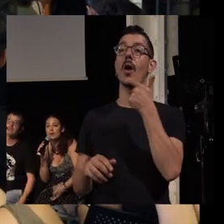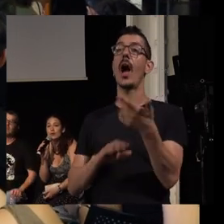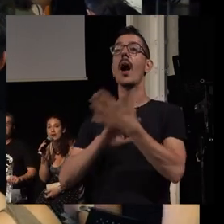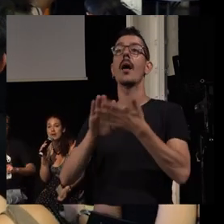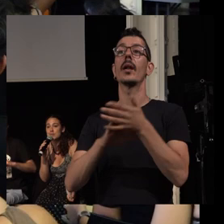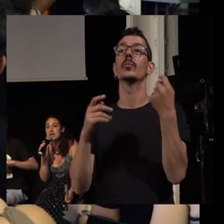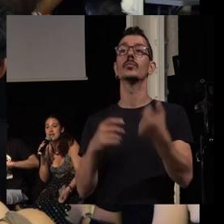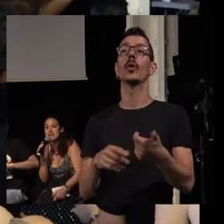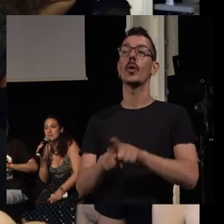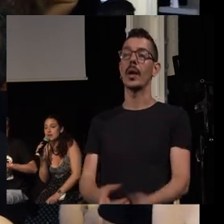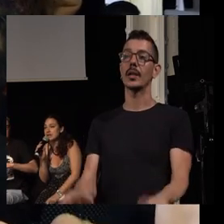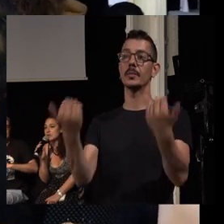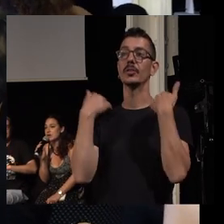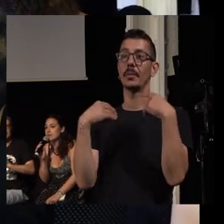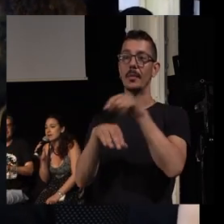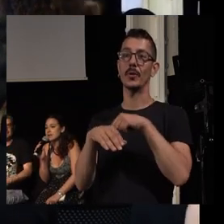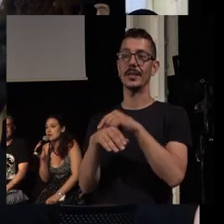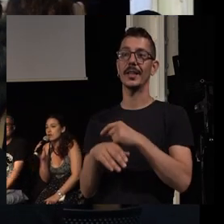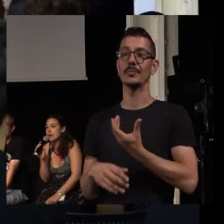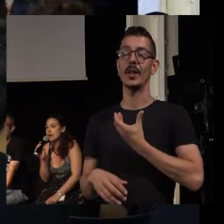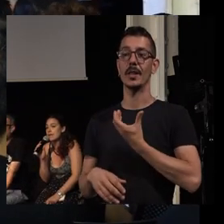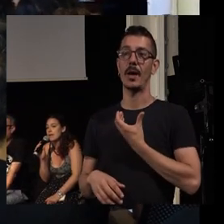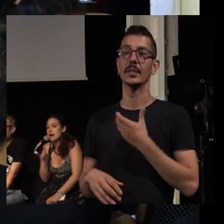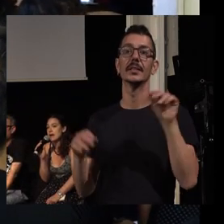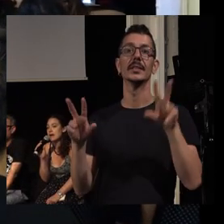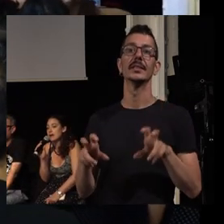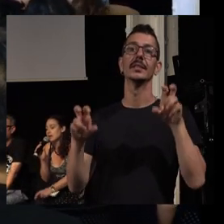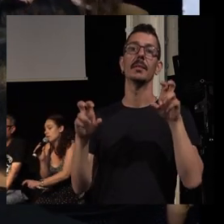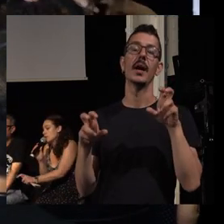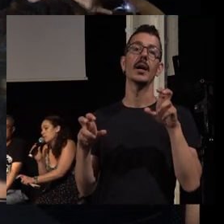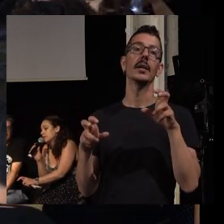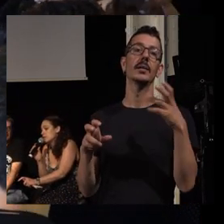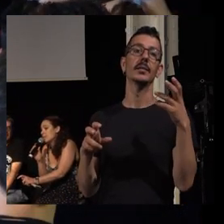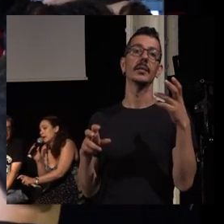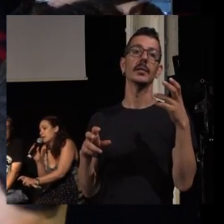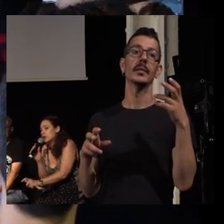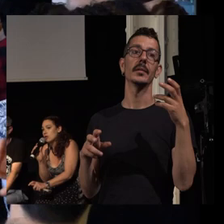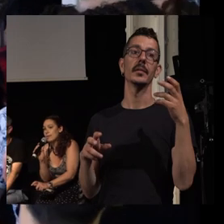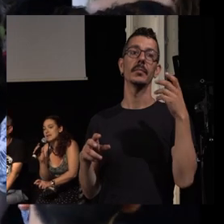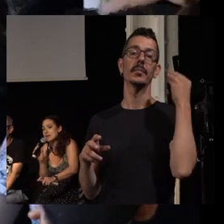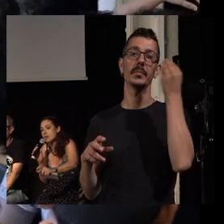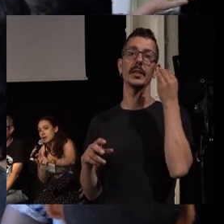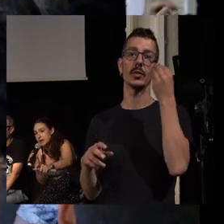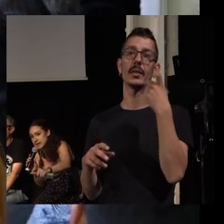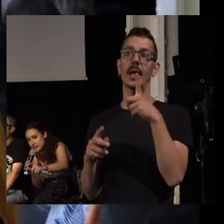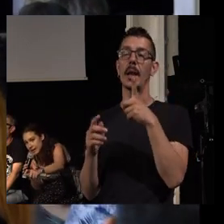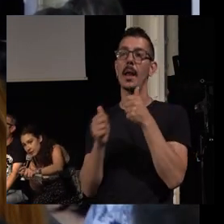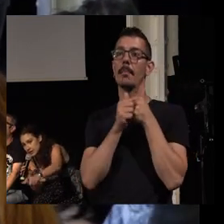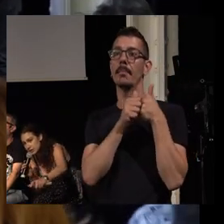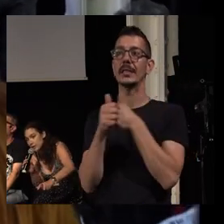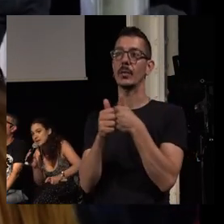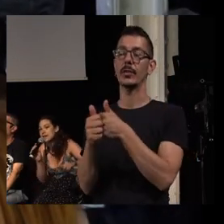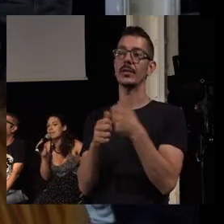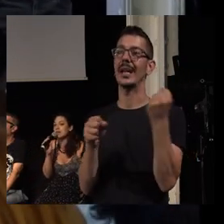hago como responsable de esas políticas municipales, sobre, creo que faltaba una palabra, ¿no? La persecución de las